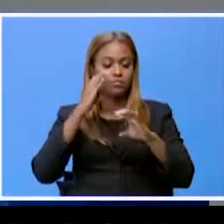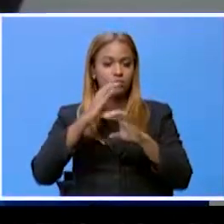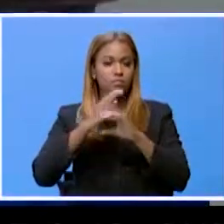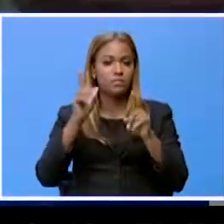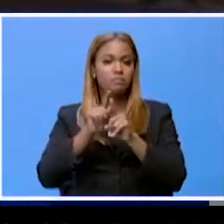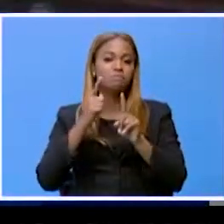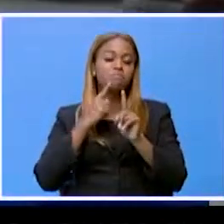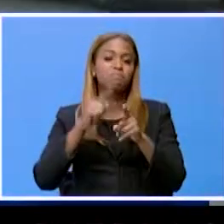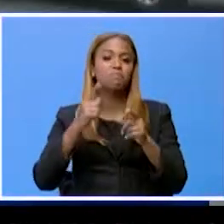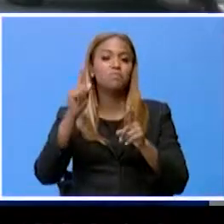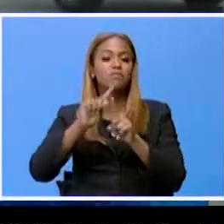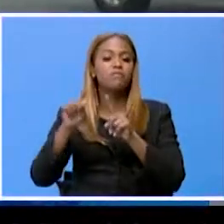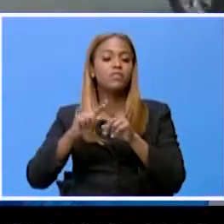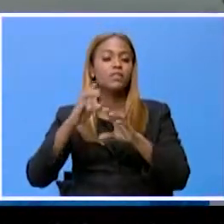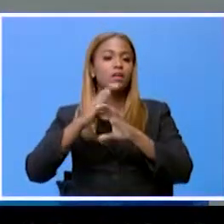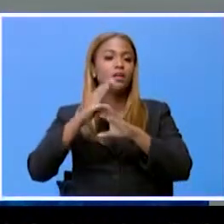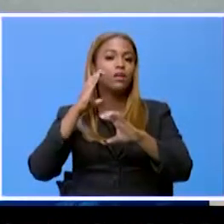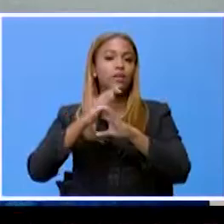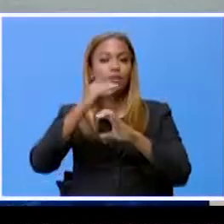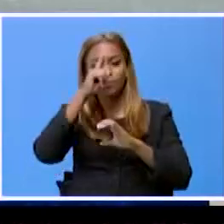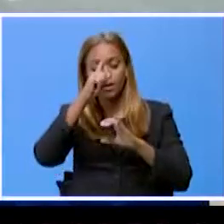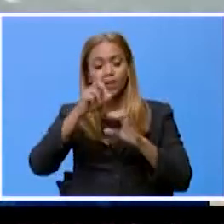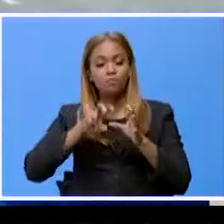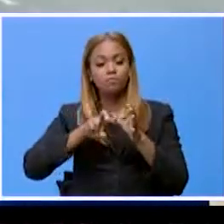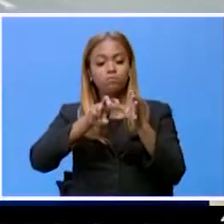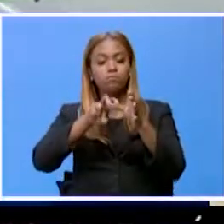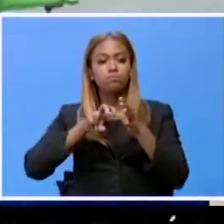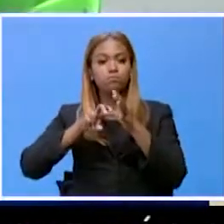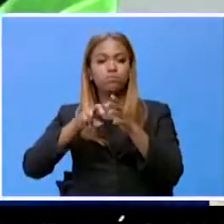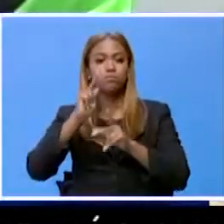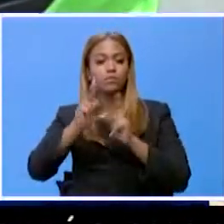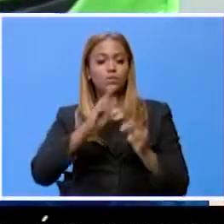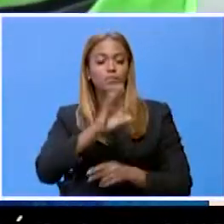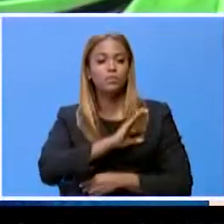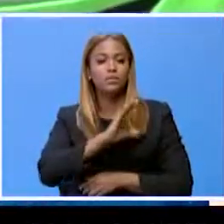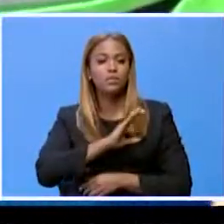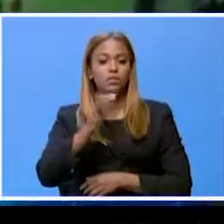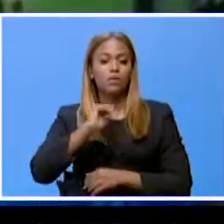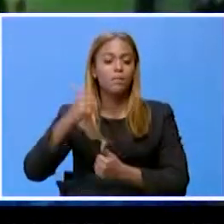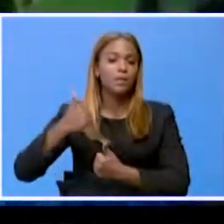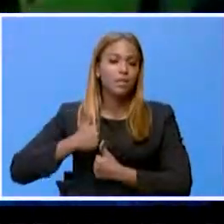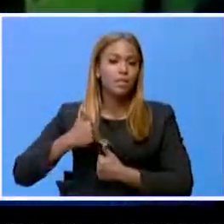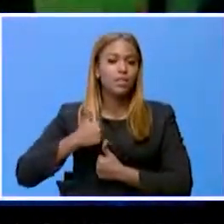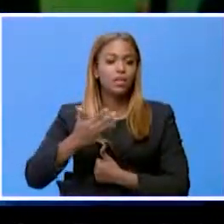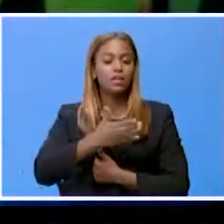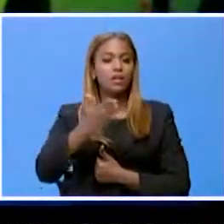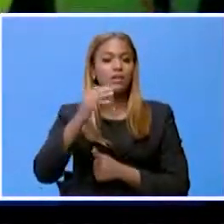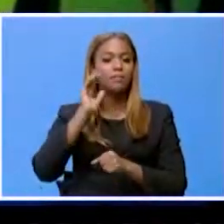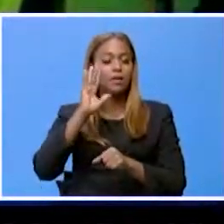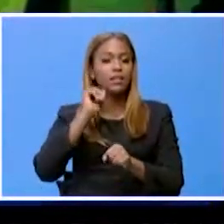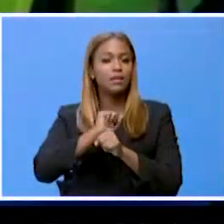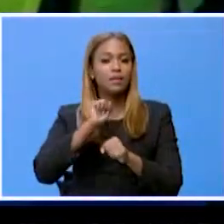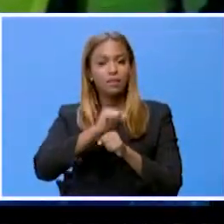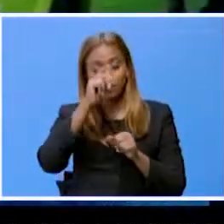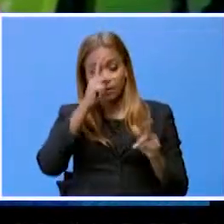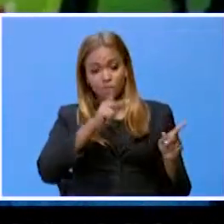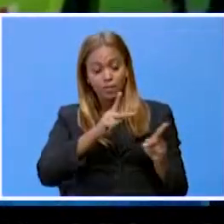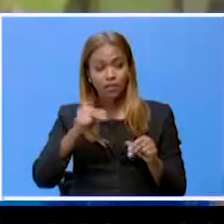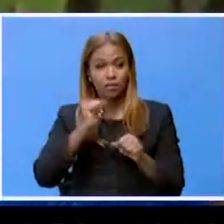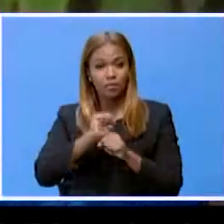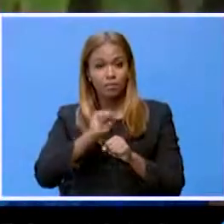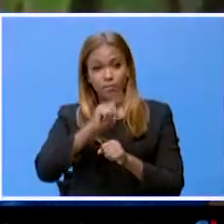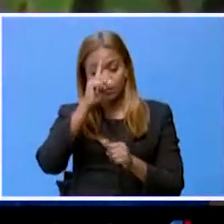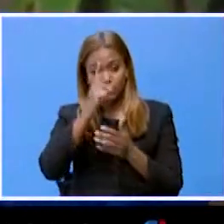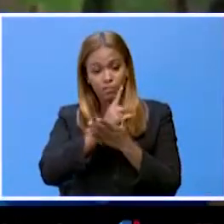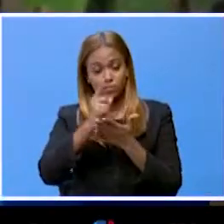público dispondrá de varios autobuses para transportar a civiles, agentes policiales y militares que trabajarán en el plan operativo